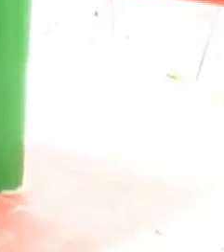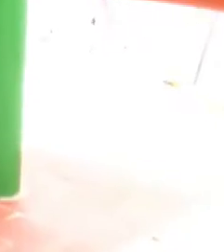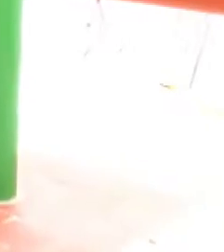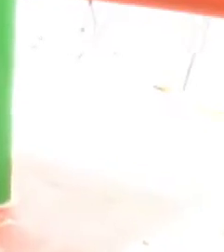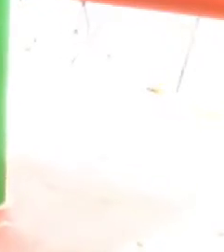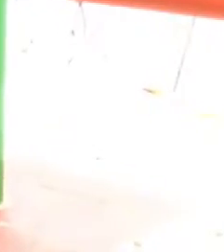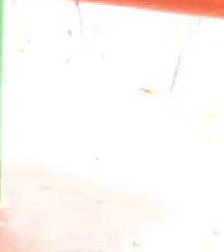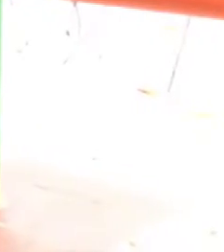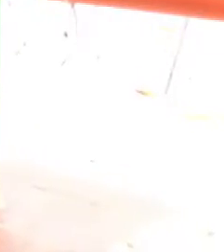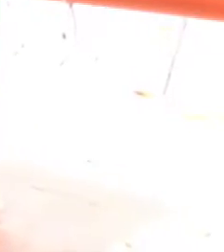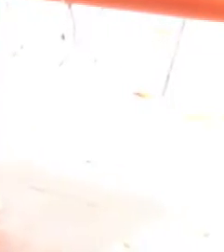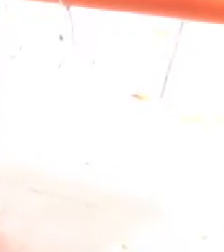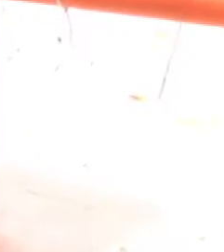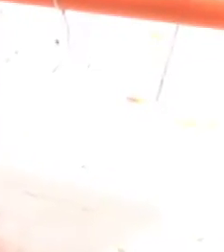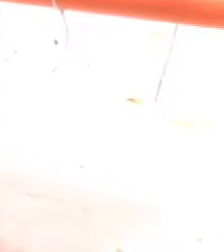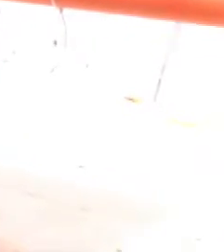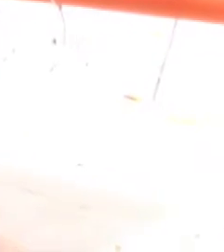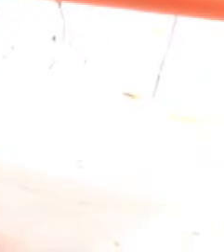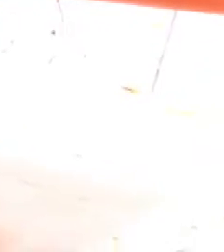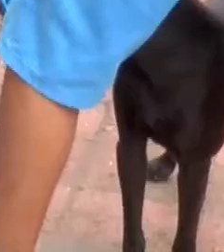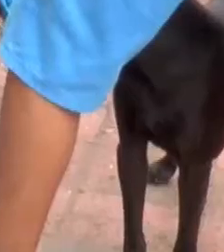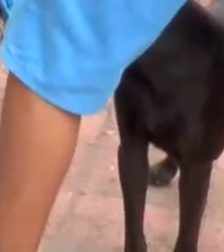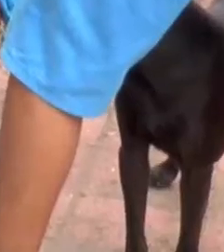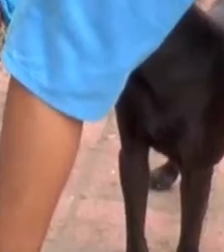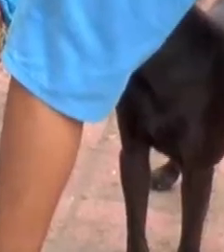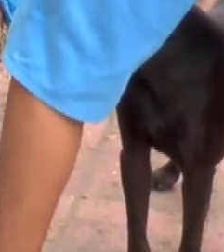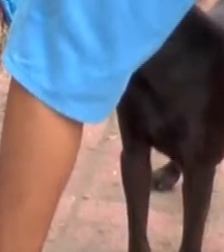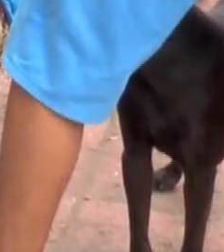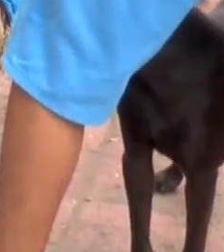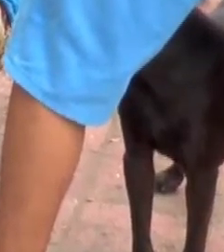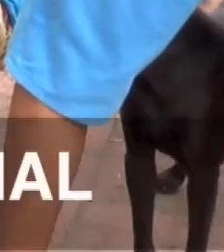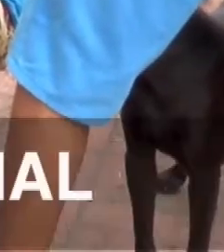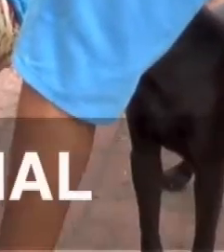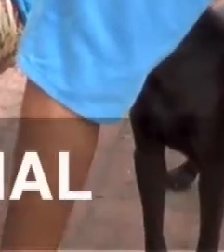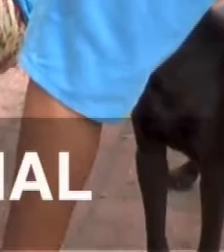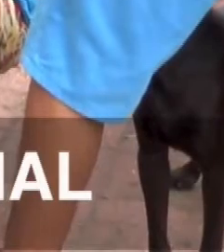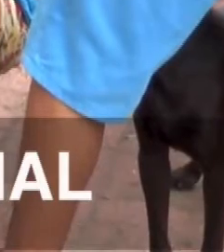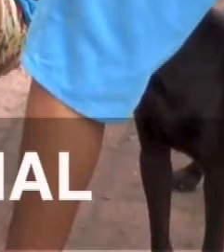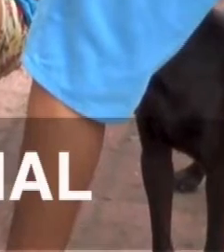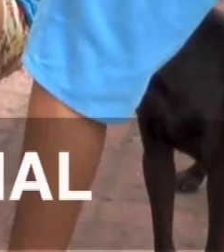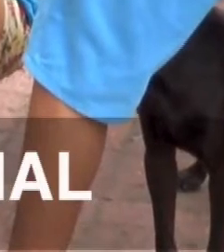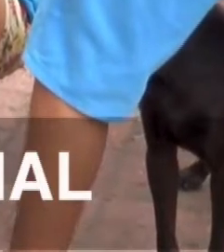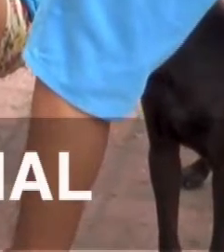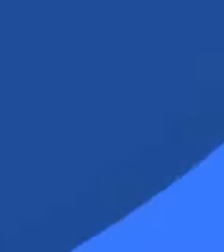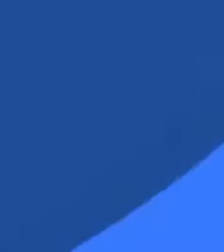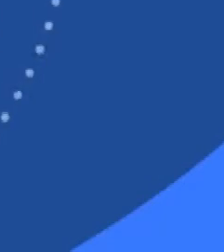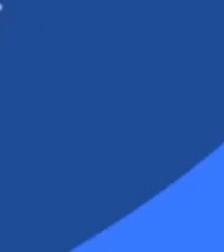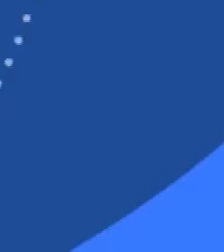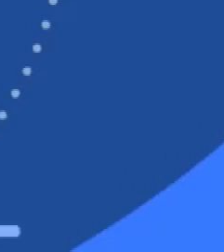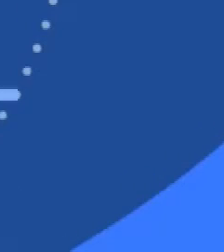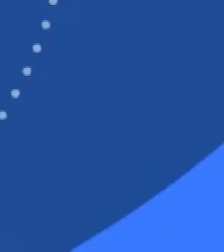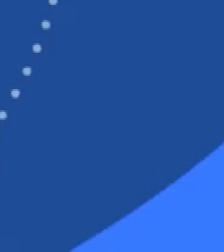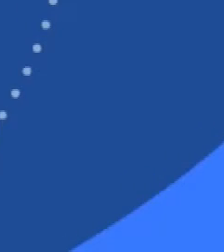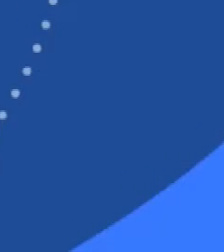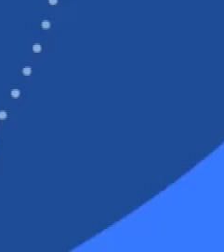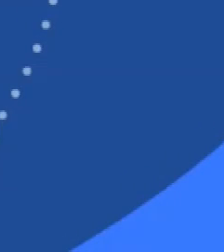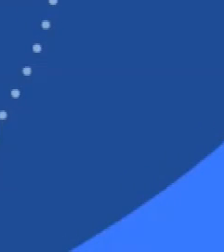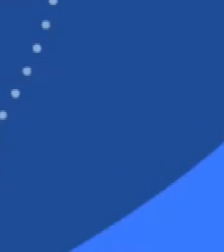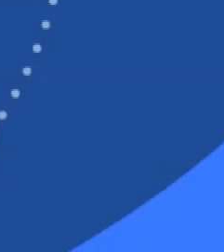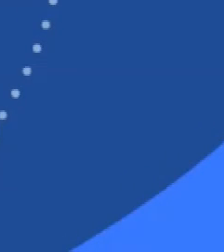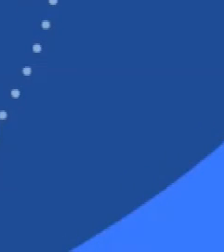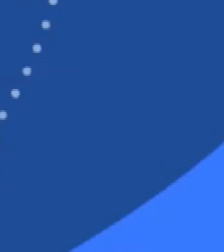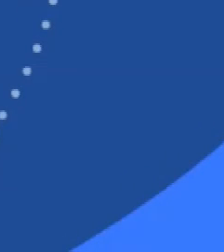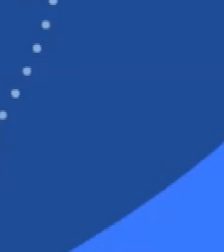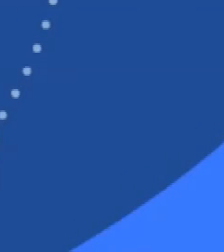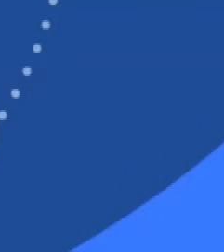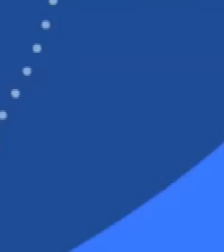cuidados sanitarios, cariño y respeto. Por una tenencia responsable de mascotas, no al maltrato animal. Si trabajamos de la mano,